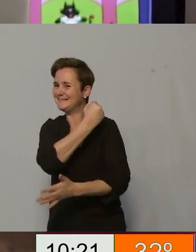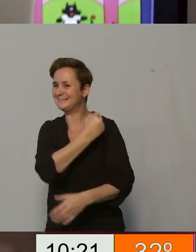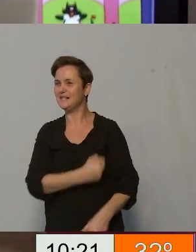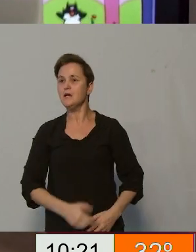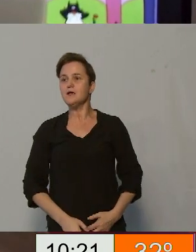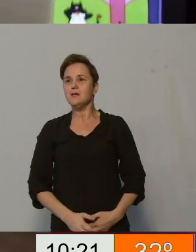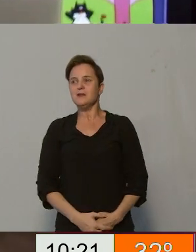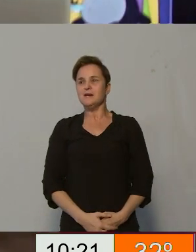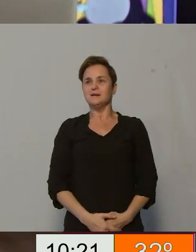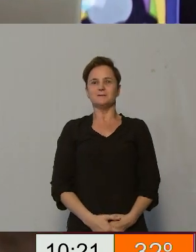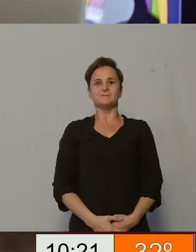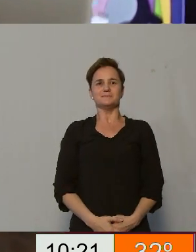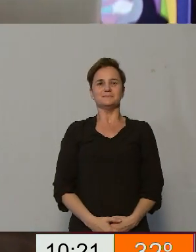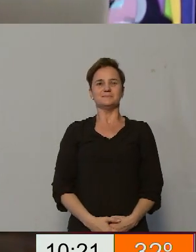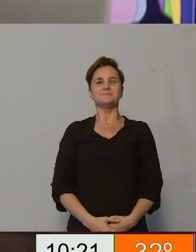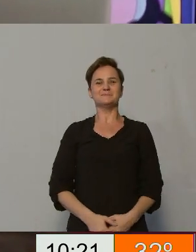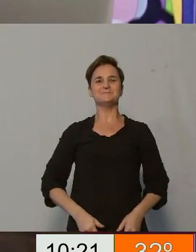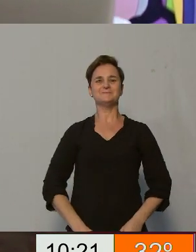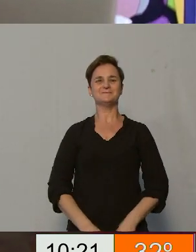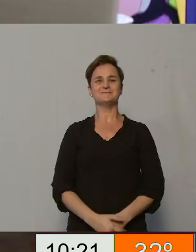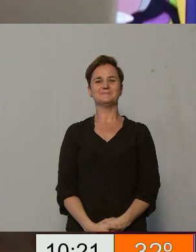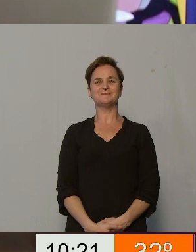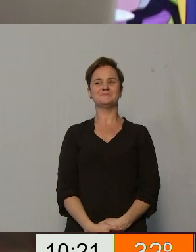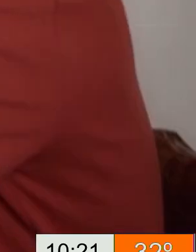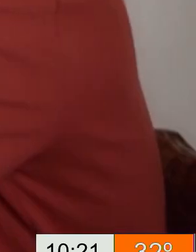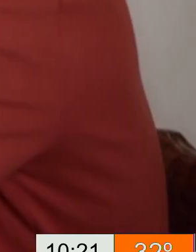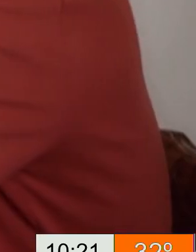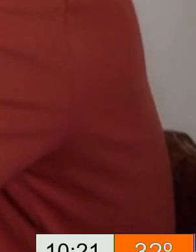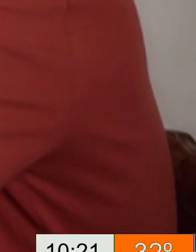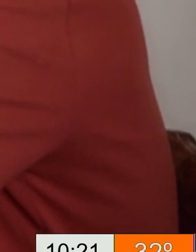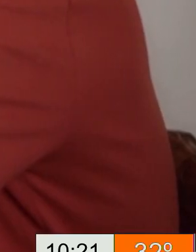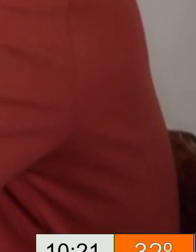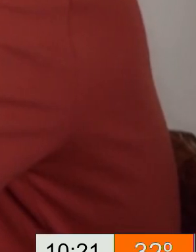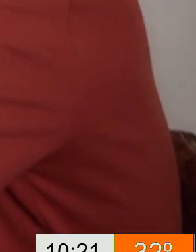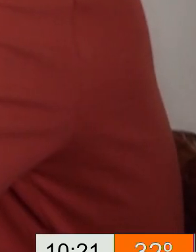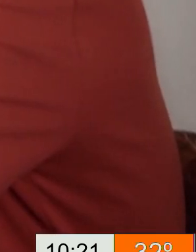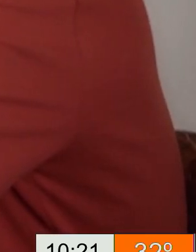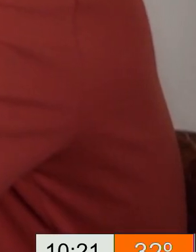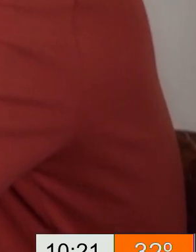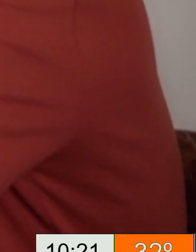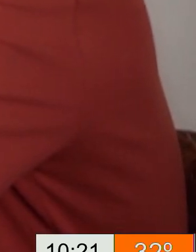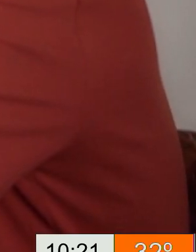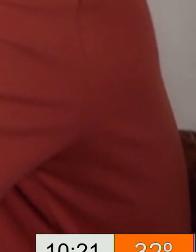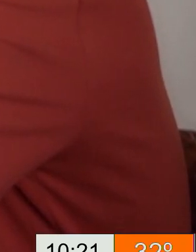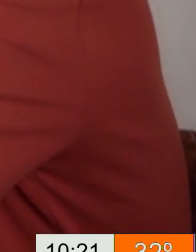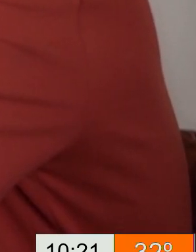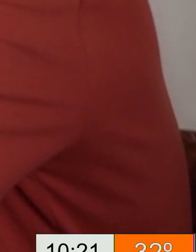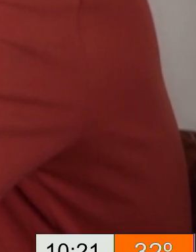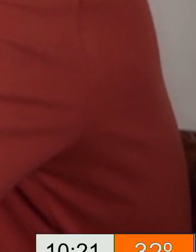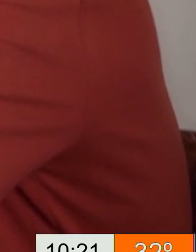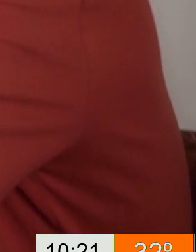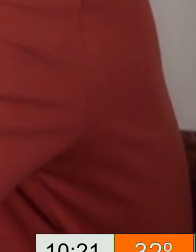Mi nombre es Juan. Hace años colecciono fotos familiares. Ya me falta poco para terminar el árbol